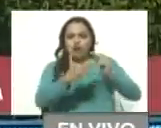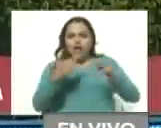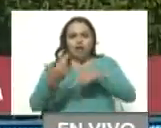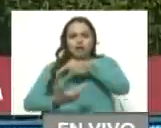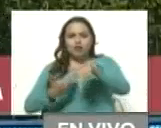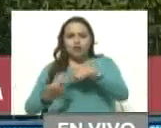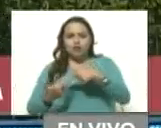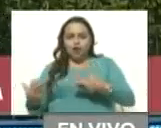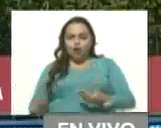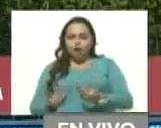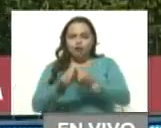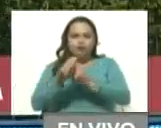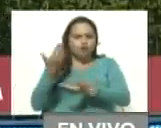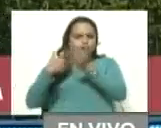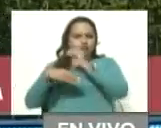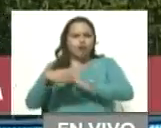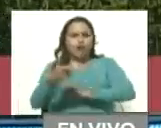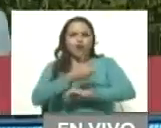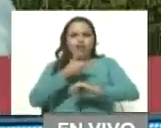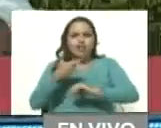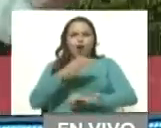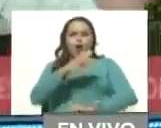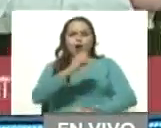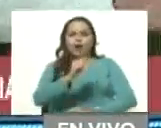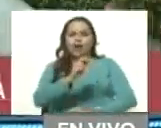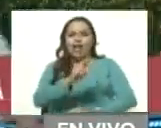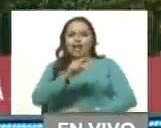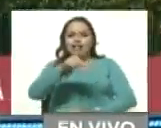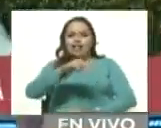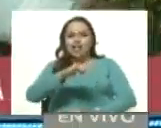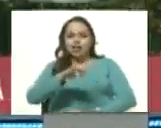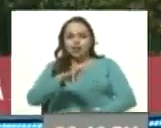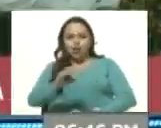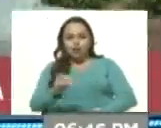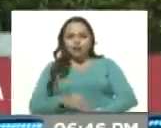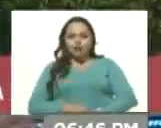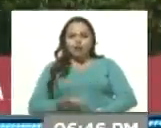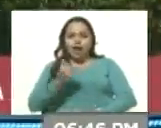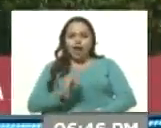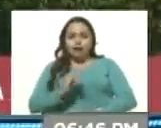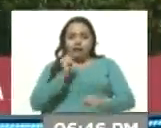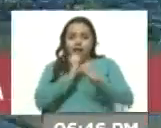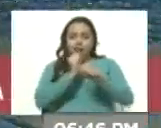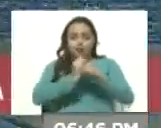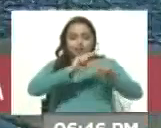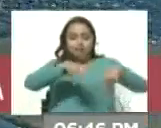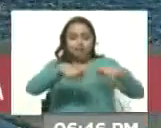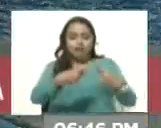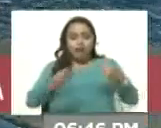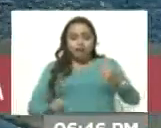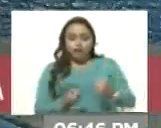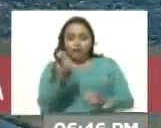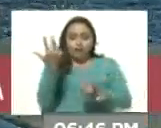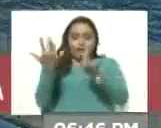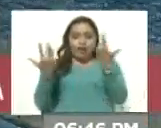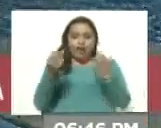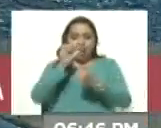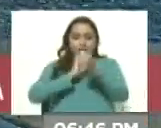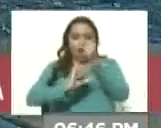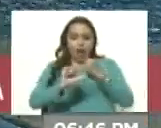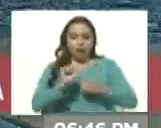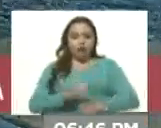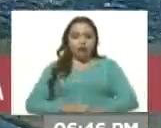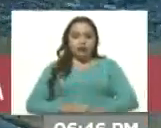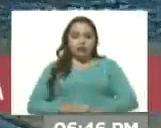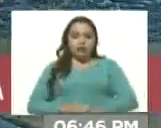jorge luís garcía carneiro y bueno y hemos estado trabajando en la rehabilitación de su fuente en toda esta belleza pues que realmente el